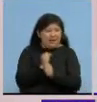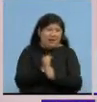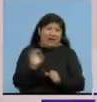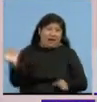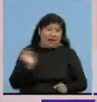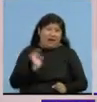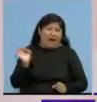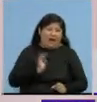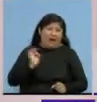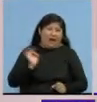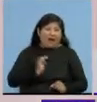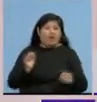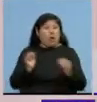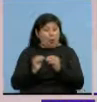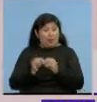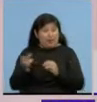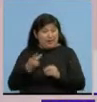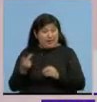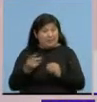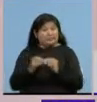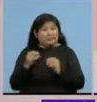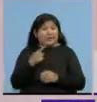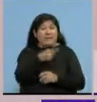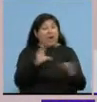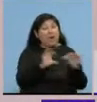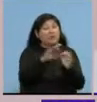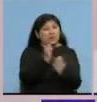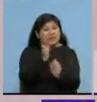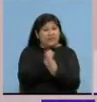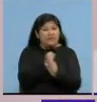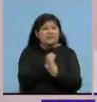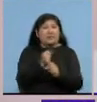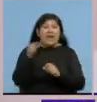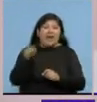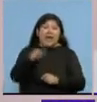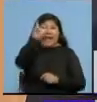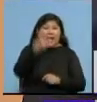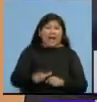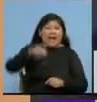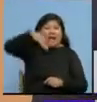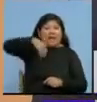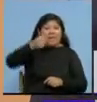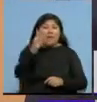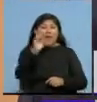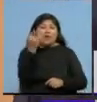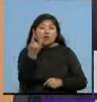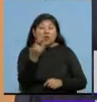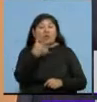Es muy importante tener en cuenta este testimonio de Maru Facio, ¿verdad? Sí, la verdad